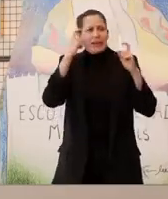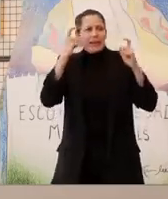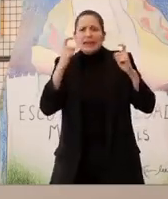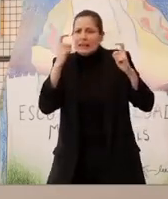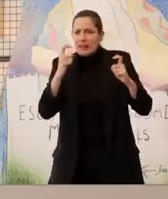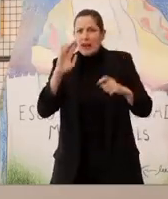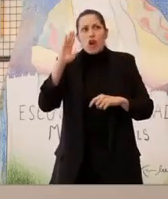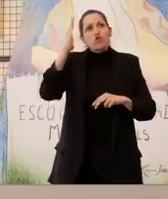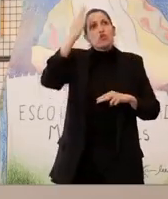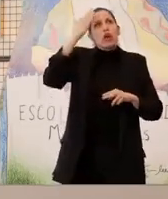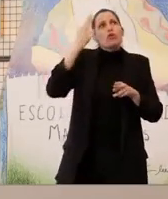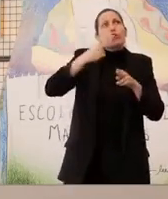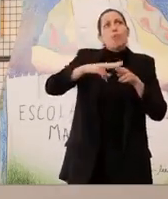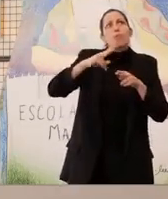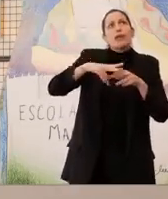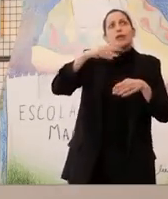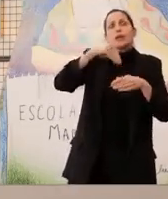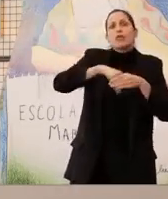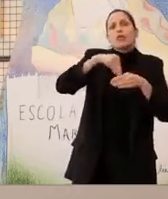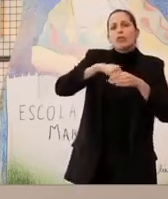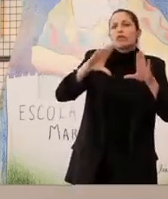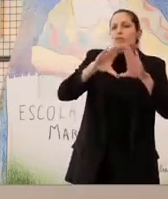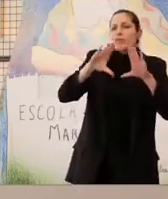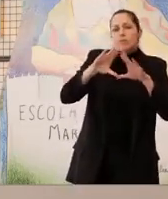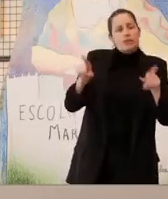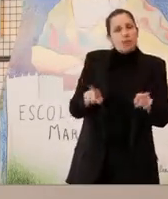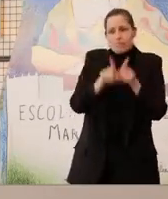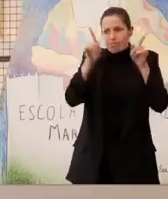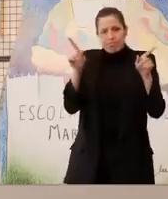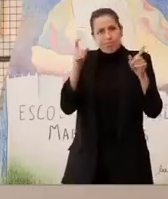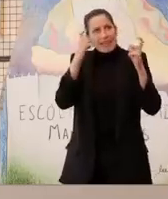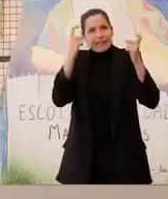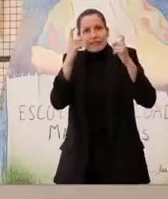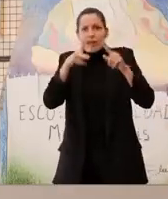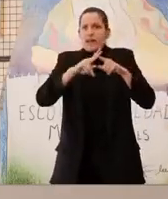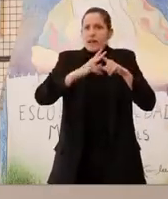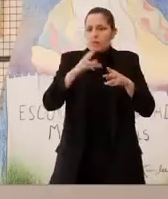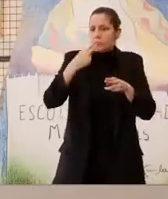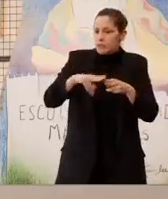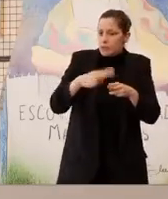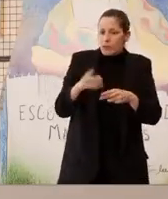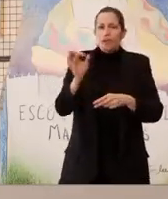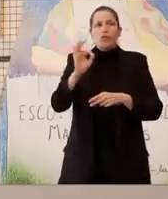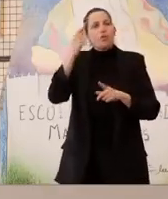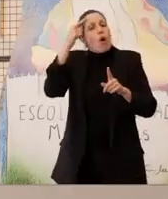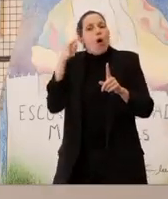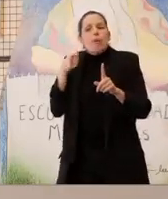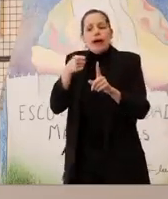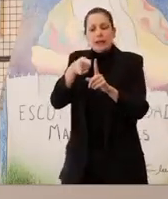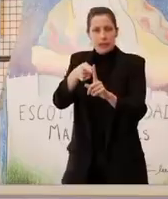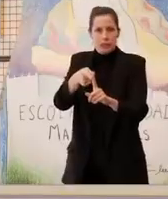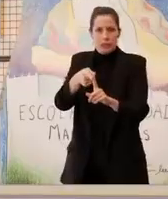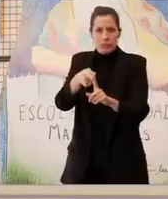sujeto político del feminismo sino de encontrar aquellas herramientas políticas aquellos objetivos que pueden